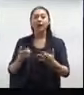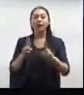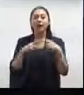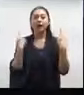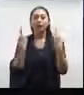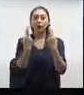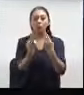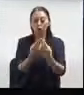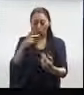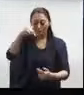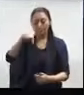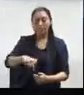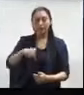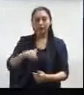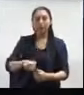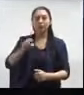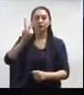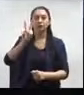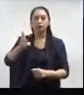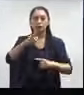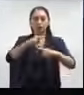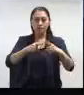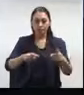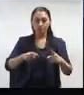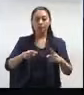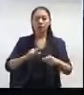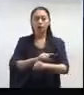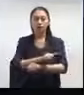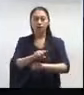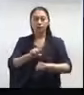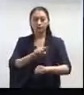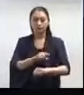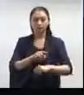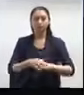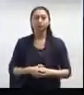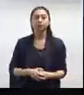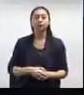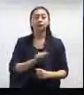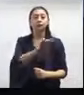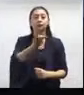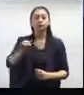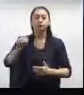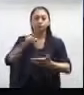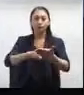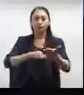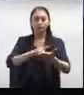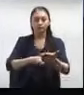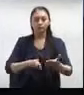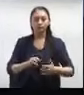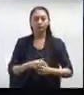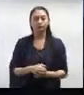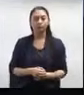la presente sesión plenaria a las 14:30 horas. Se realiza llamado a votación.